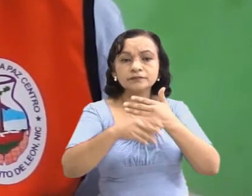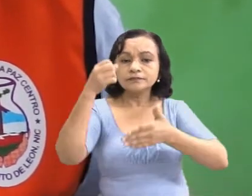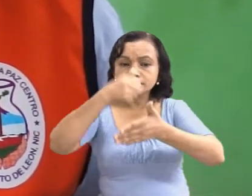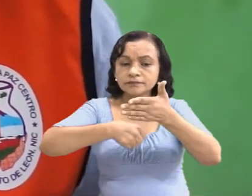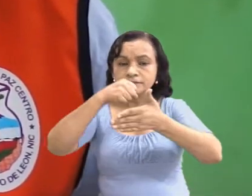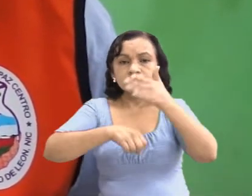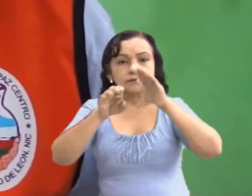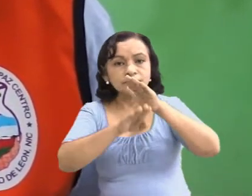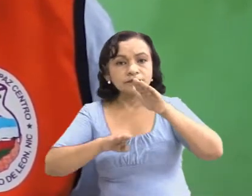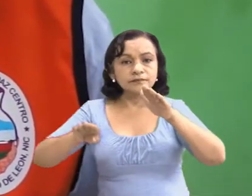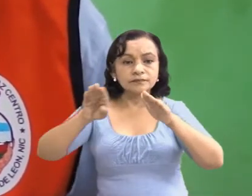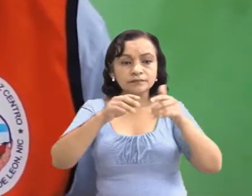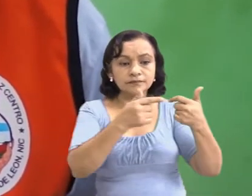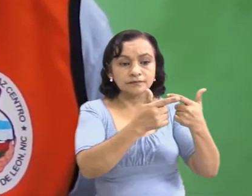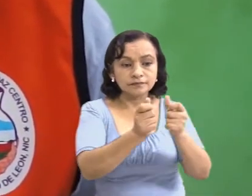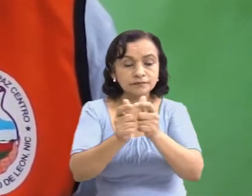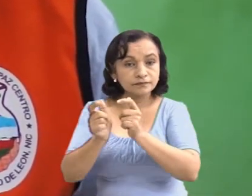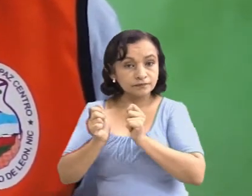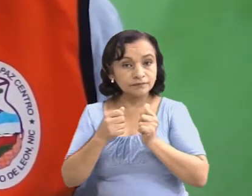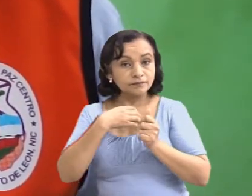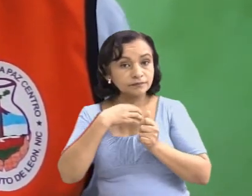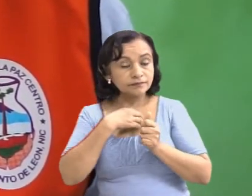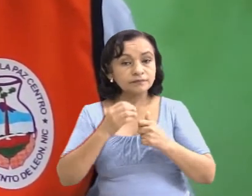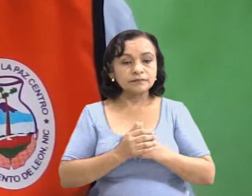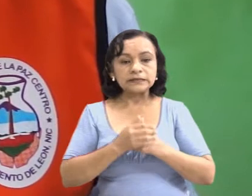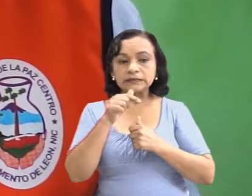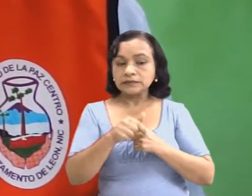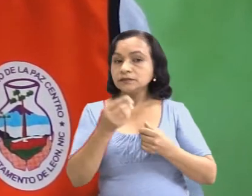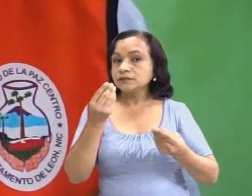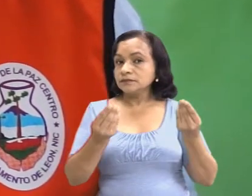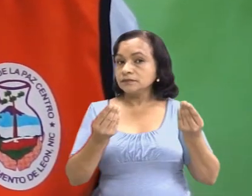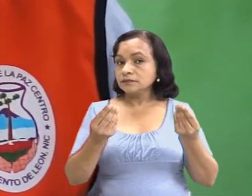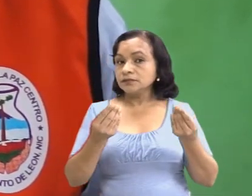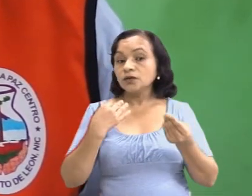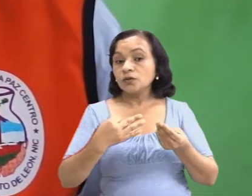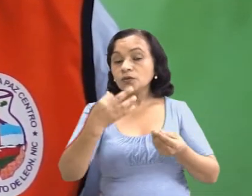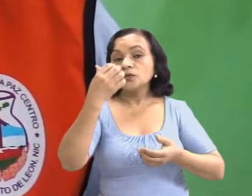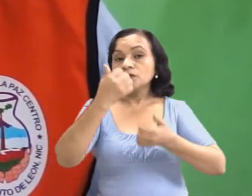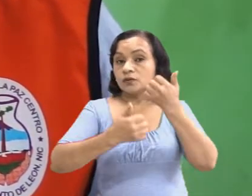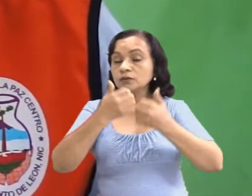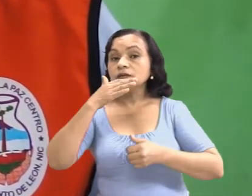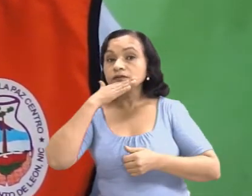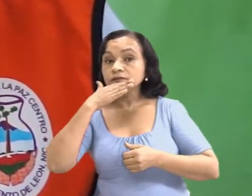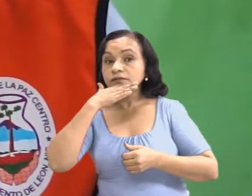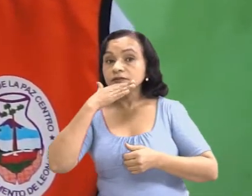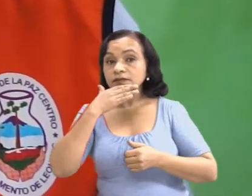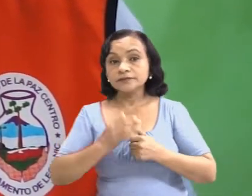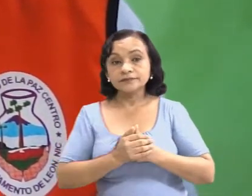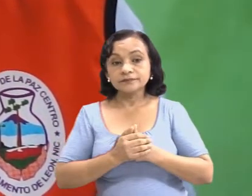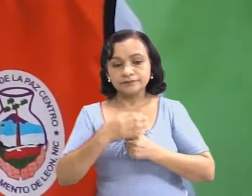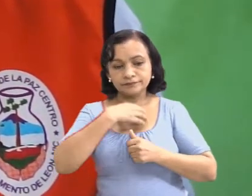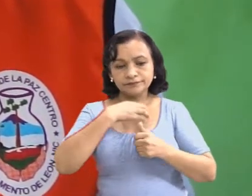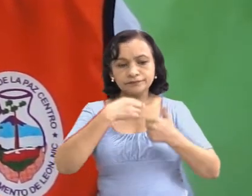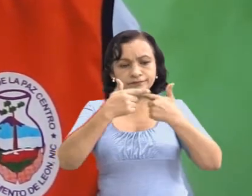de fortalecer más el comité y la brigada, porque de esto depende en el momento que tengamos una eventualidad. Y